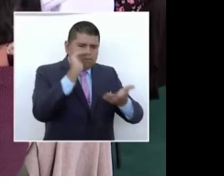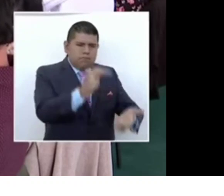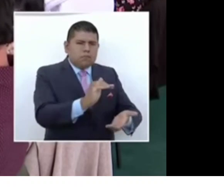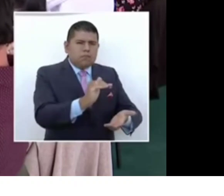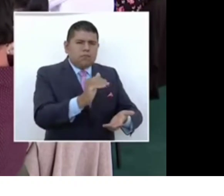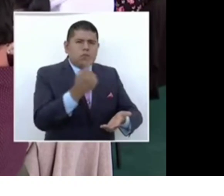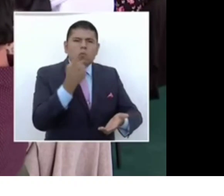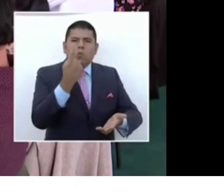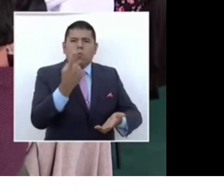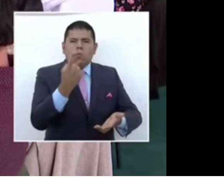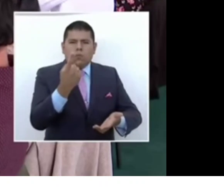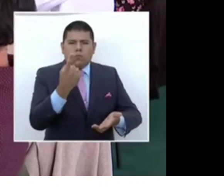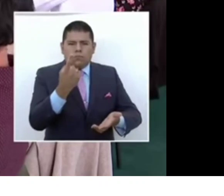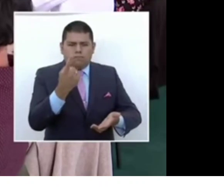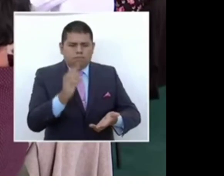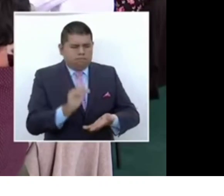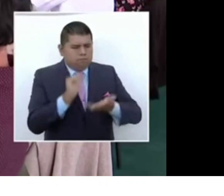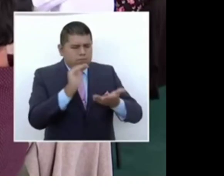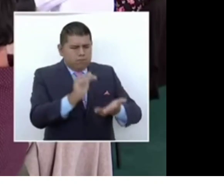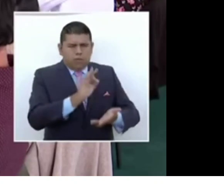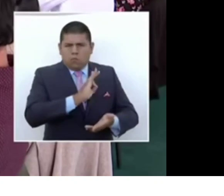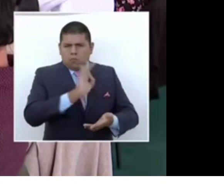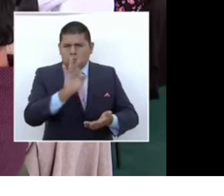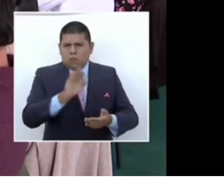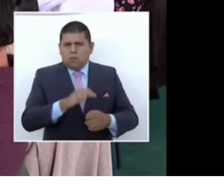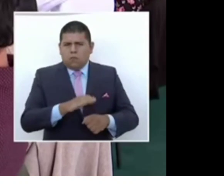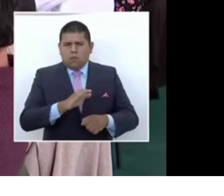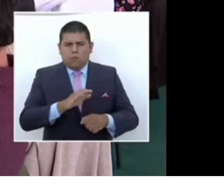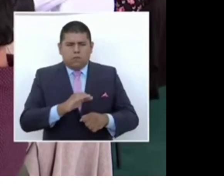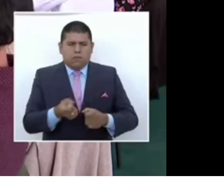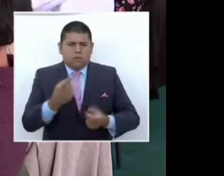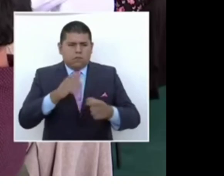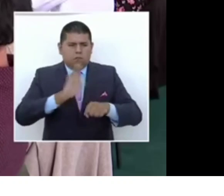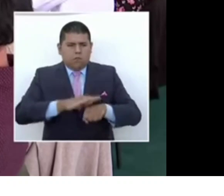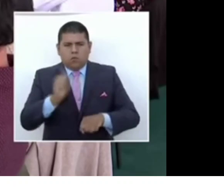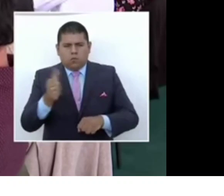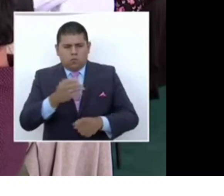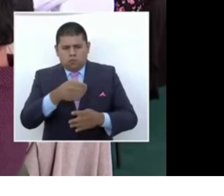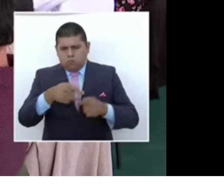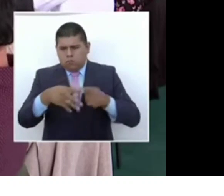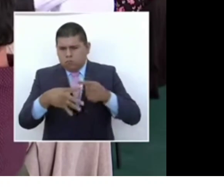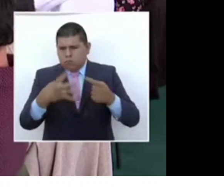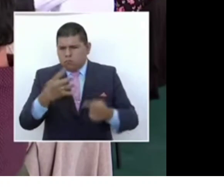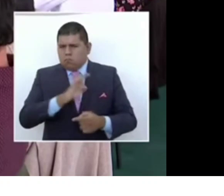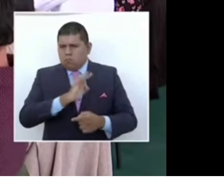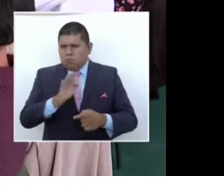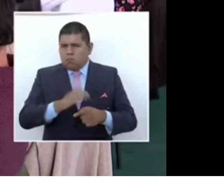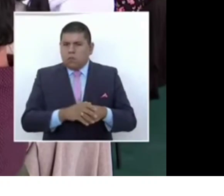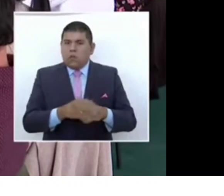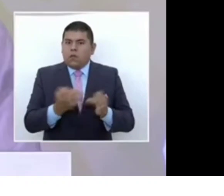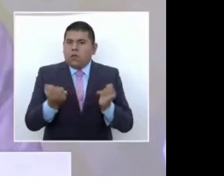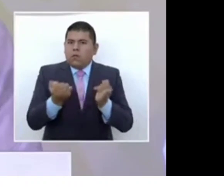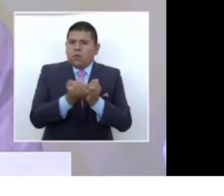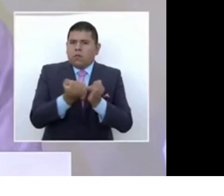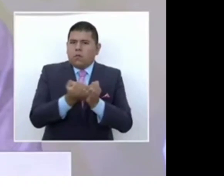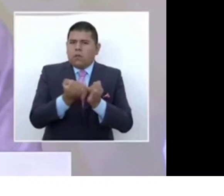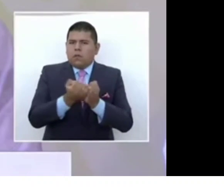un apoyo de los programas de bienestar. Y